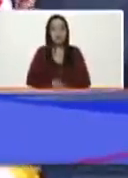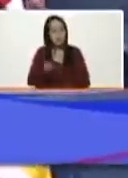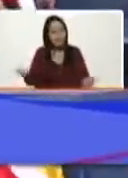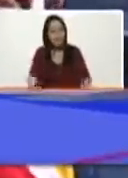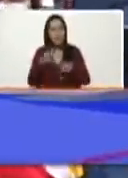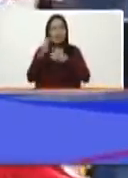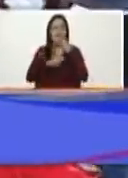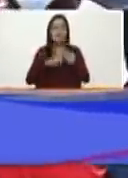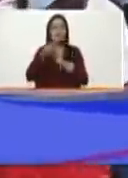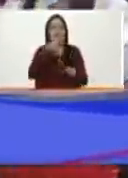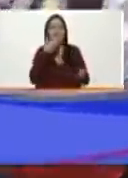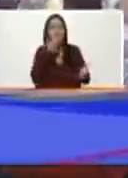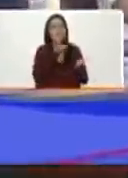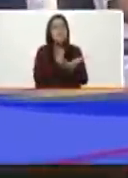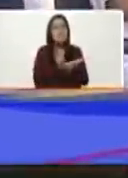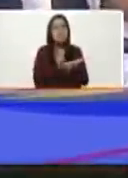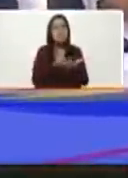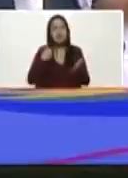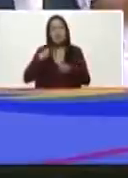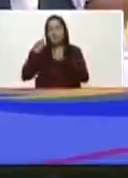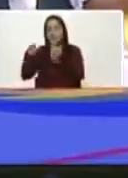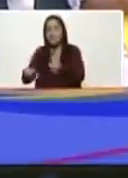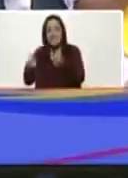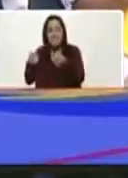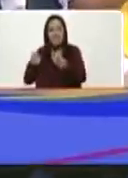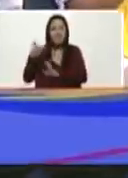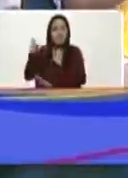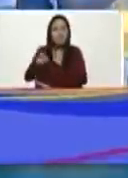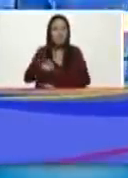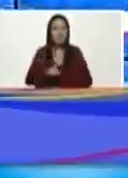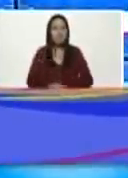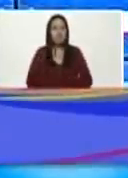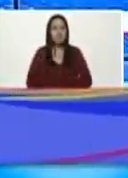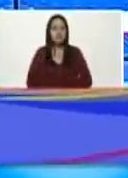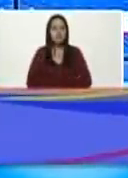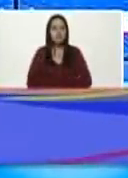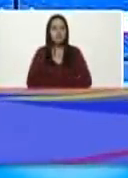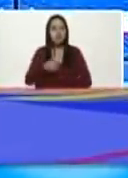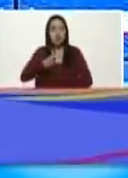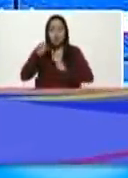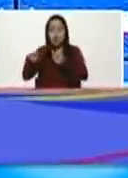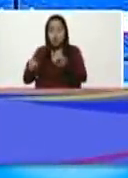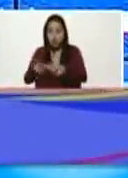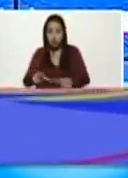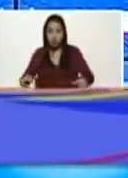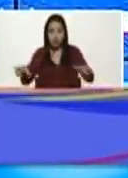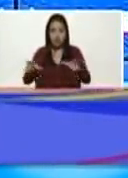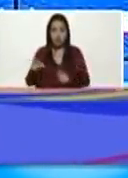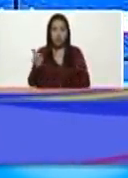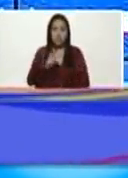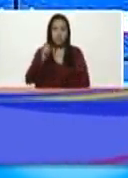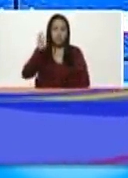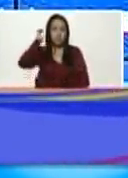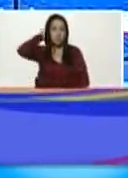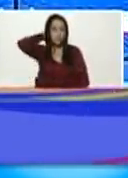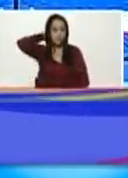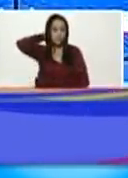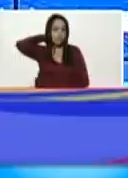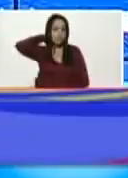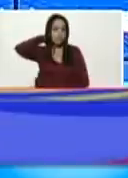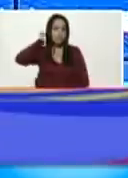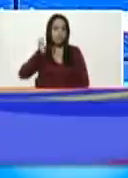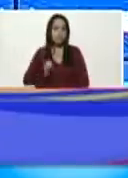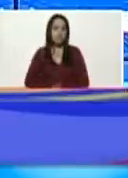Tú me pides, vale. Yo te doy los recursos que necesitas. Te doy los espacios físicos que necesitas. Conseguimos los profesores